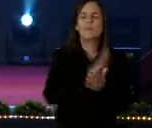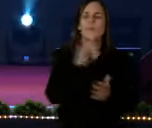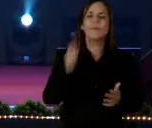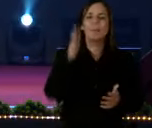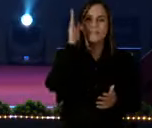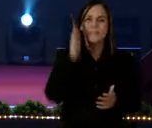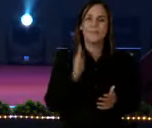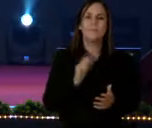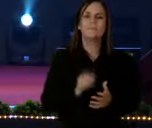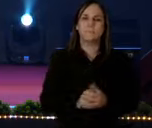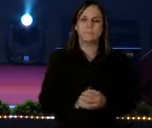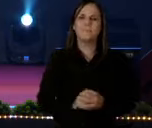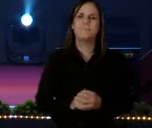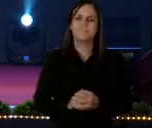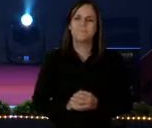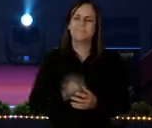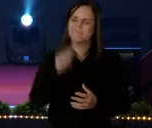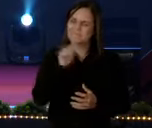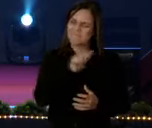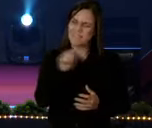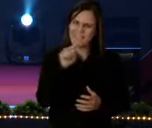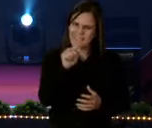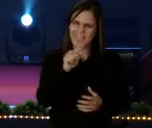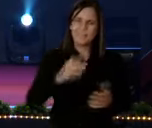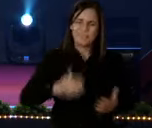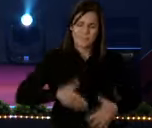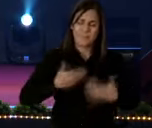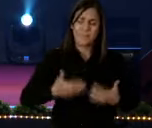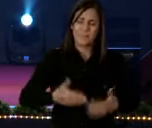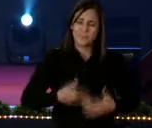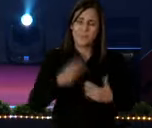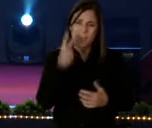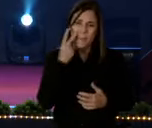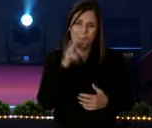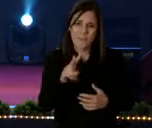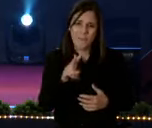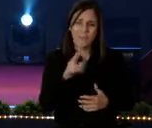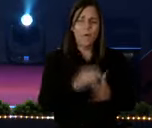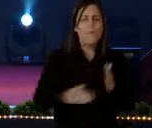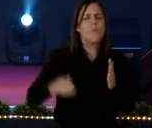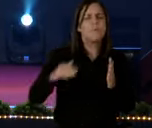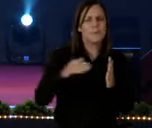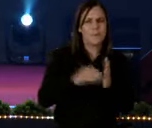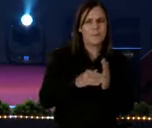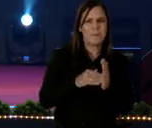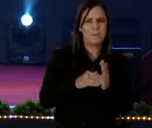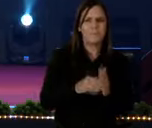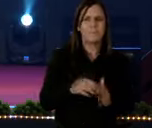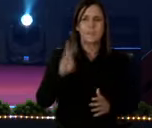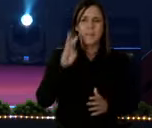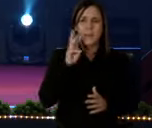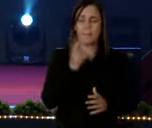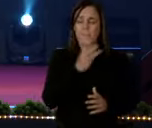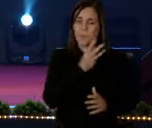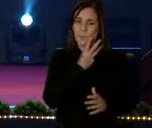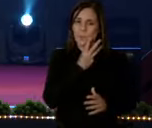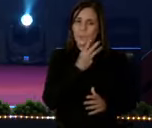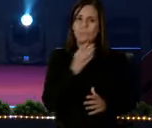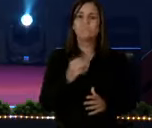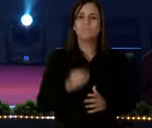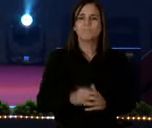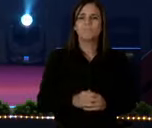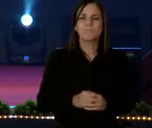palabra y 20 años después disfruta de ver al apóstol nuevamente. Pese a todo pronóstico, ¿sabe? Porque la gente